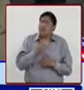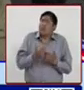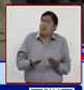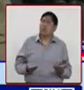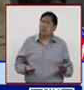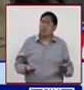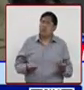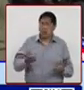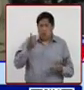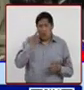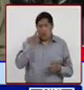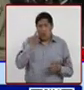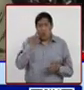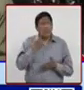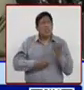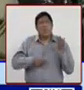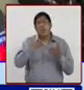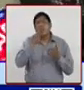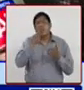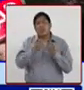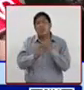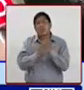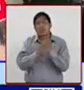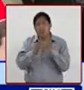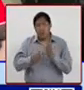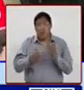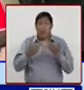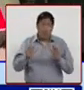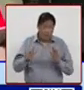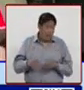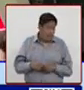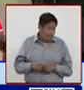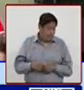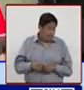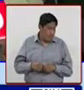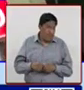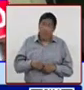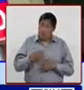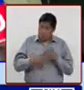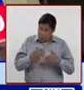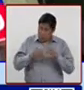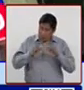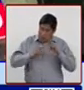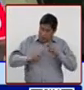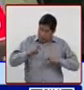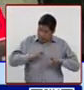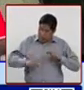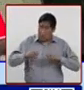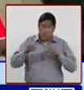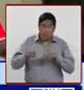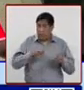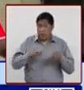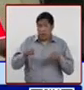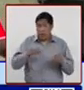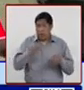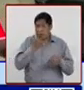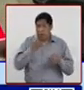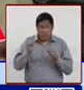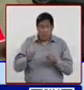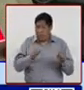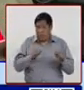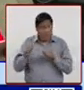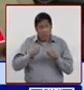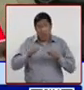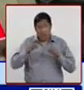se conoce al respecto y qué declaró el taxista? Bueno, estamos todavía en el proceso de investigación, se están realizando las